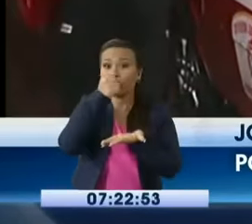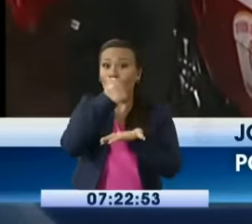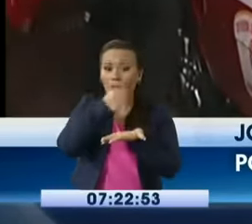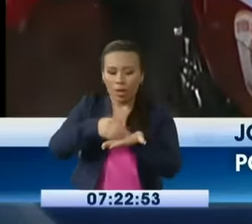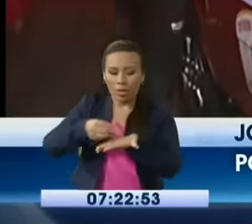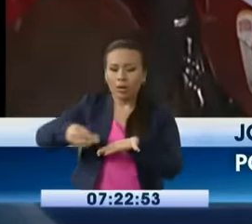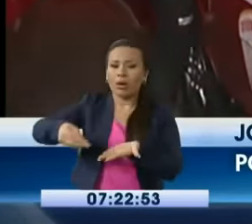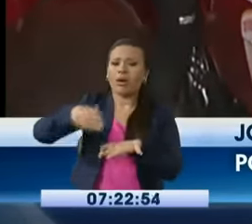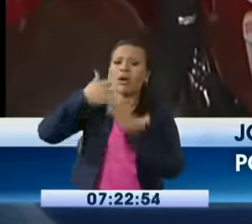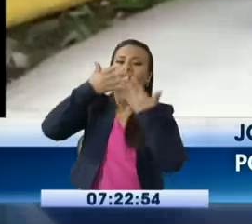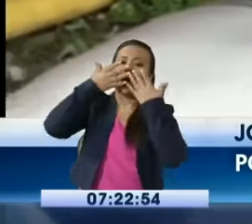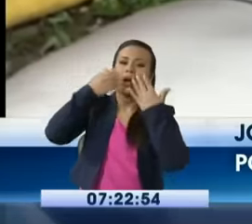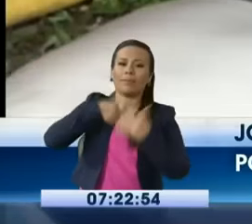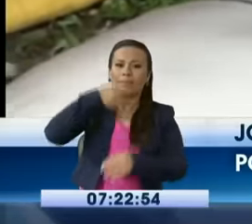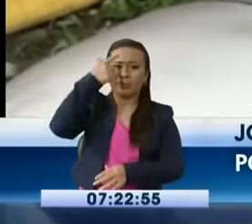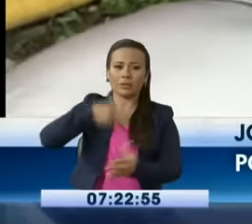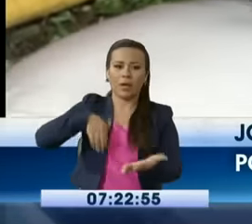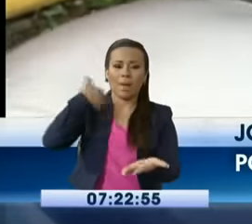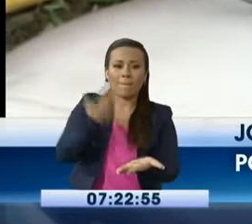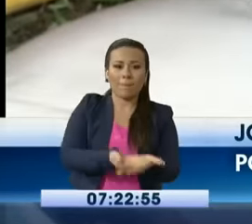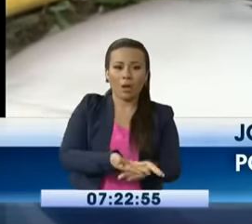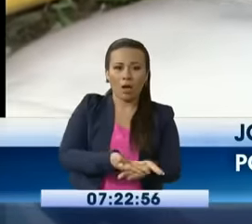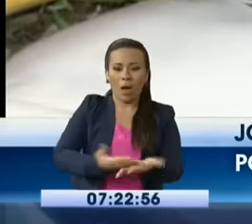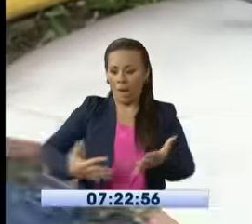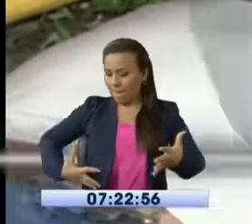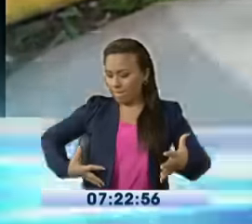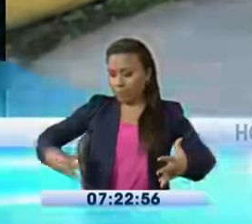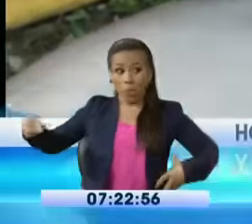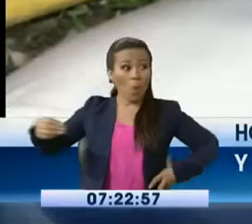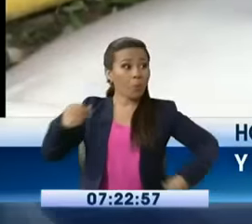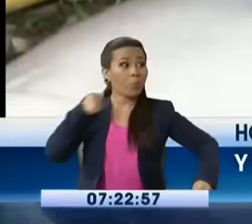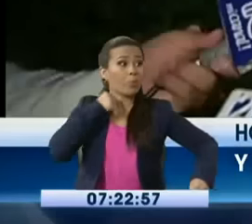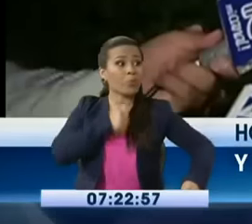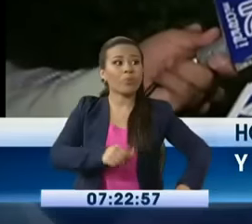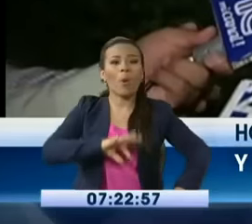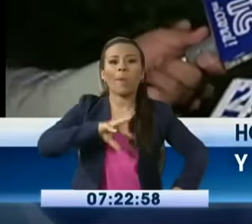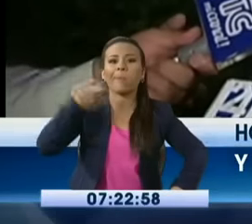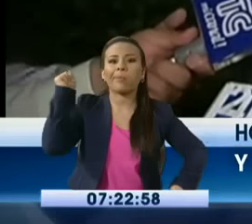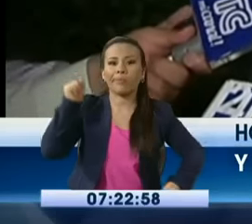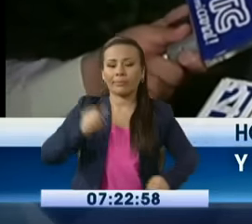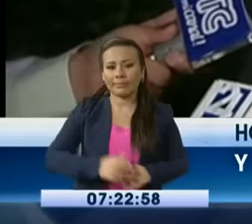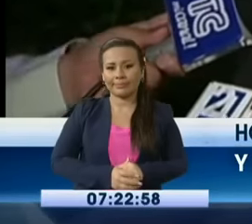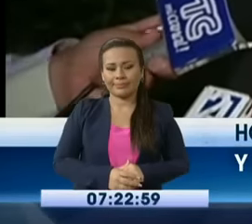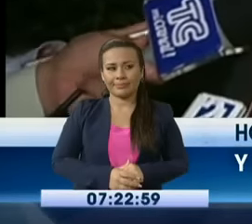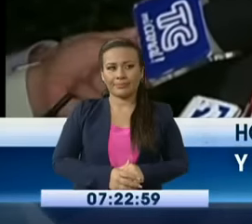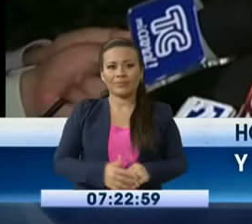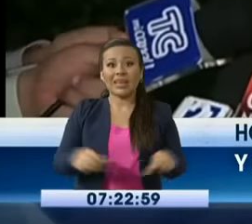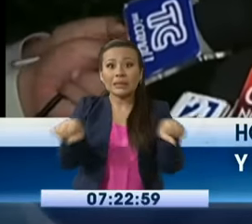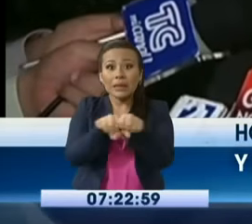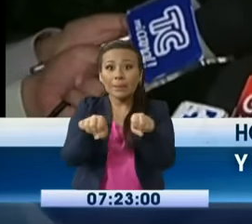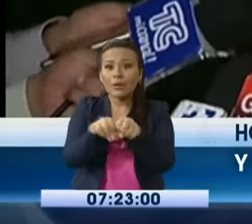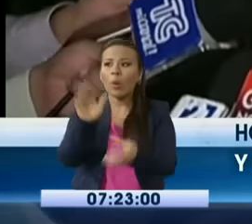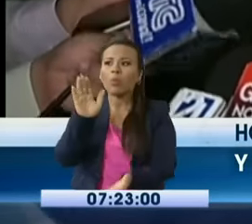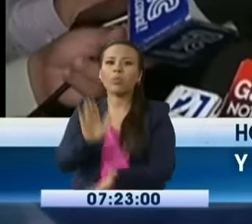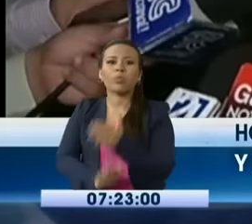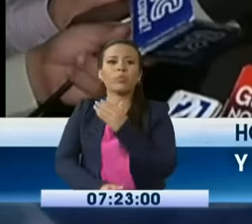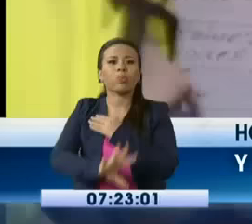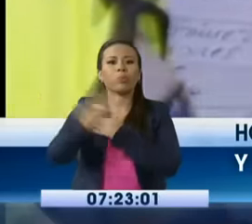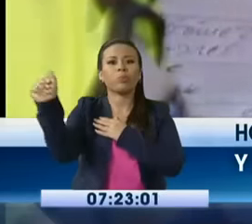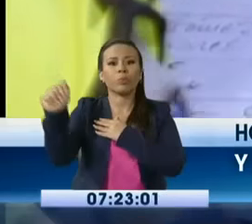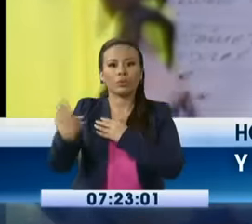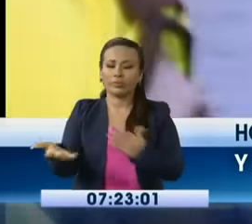que le colaboración. ¿Le han robado las pertenencias? Posterior, posiblemente sí, ya que se encontraba descalzo y los documentos tirados en el